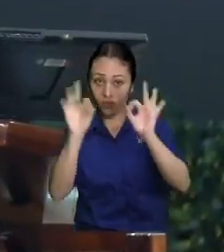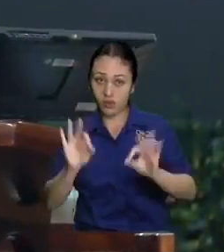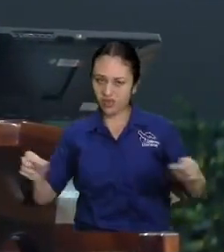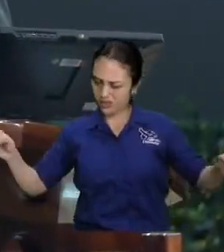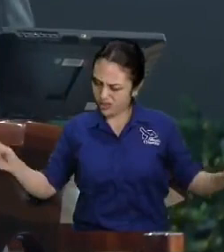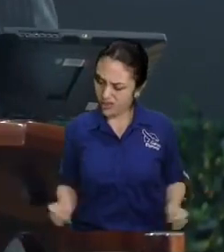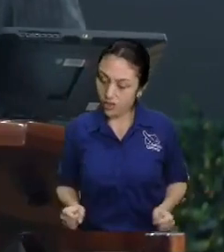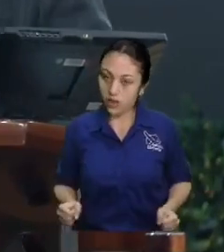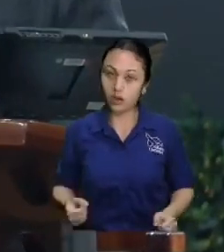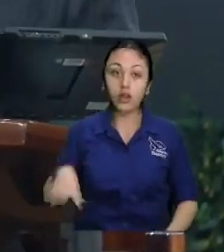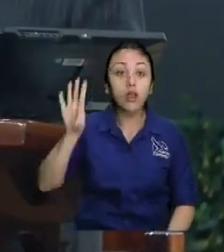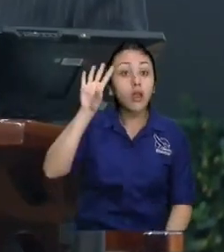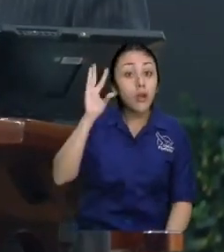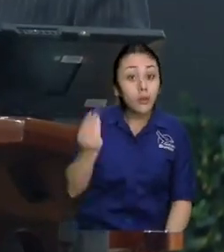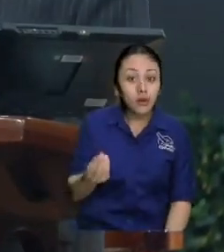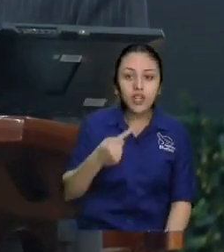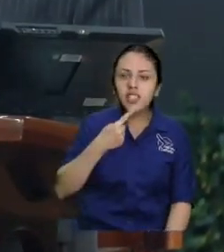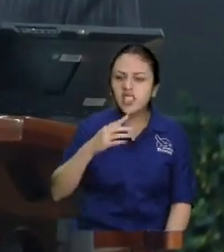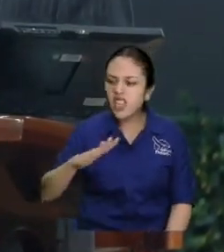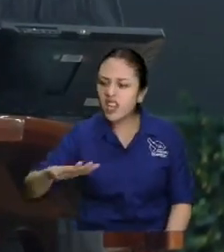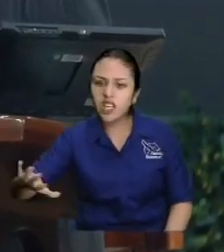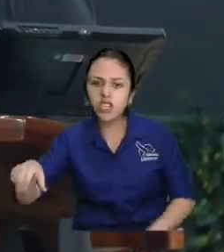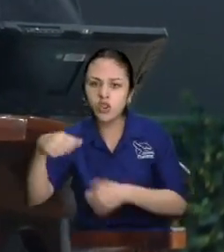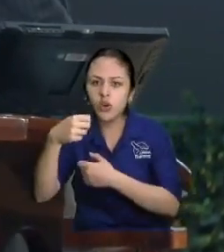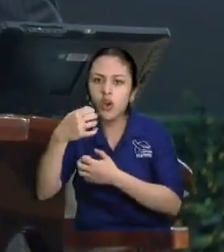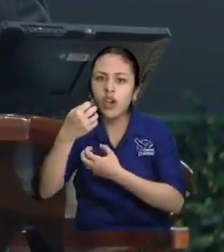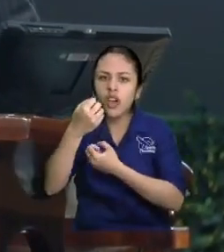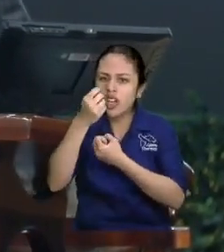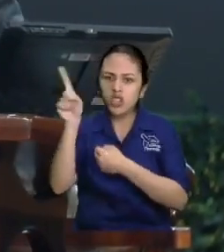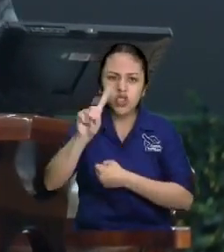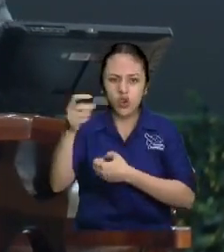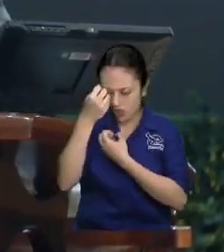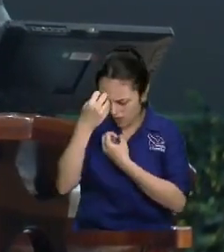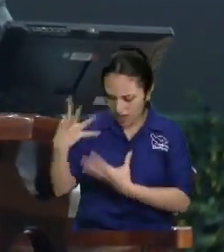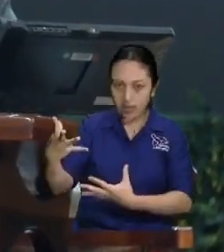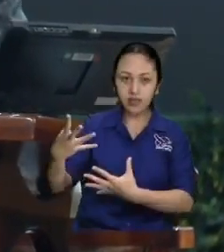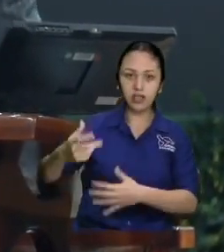le pega un par de cinchazos, le pegaba un par de cinchazos y se le quedaba a uno ahí